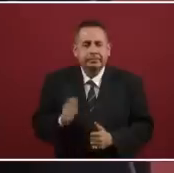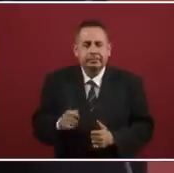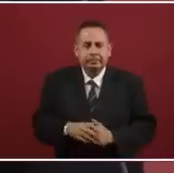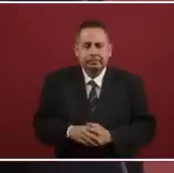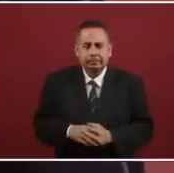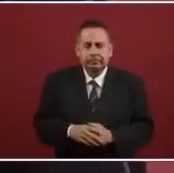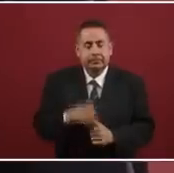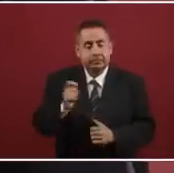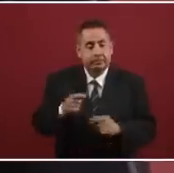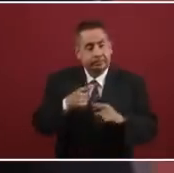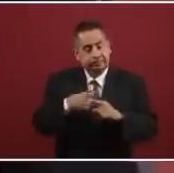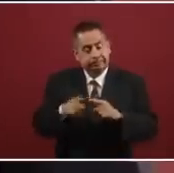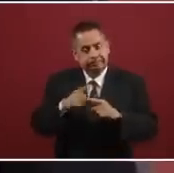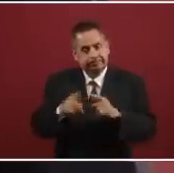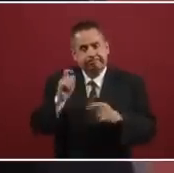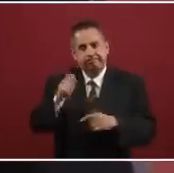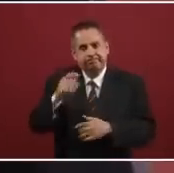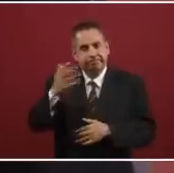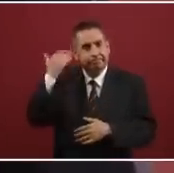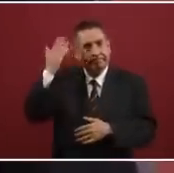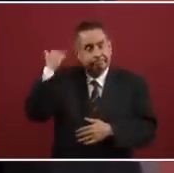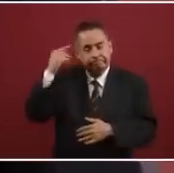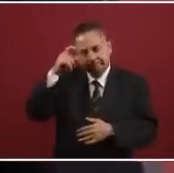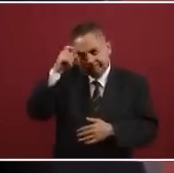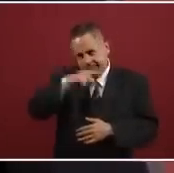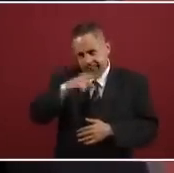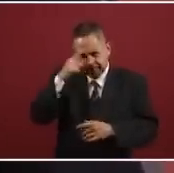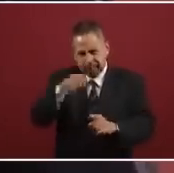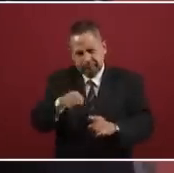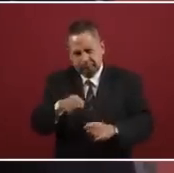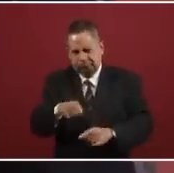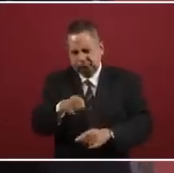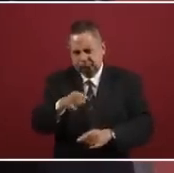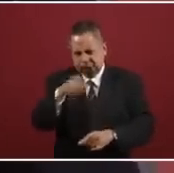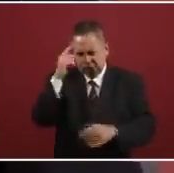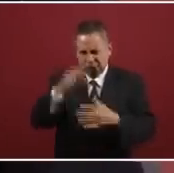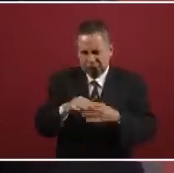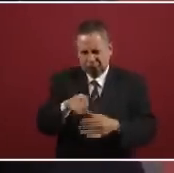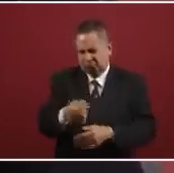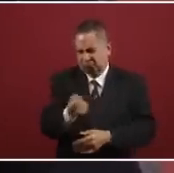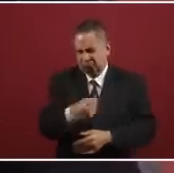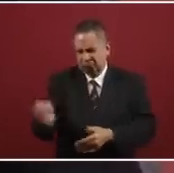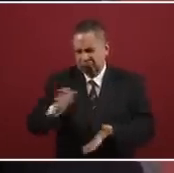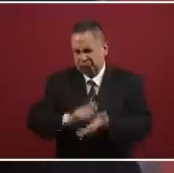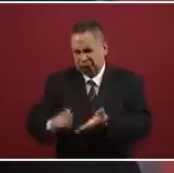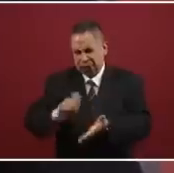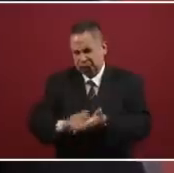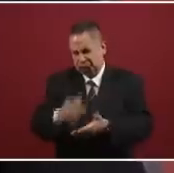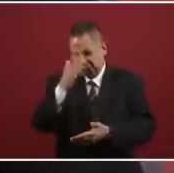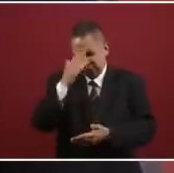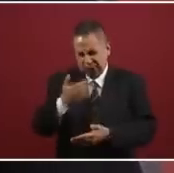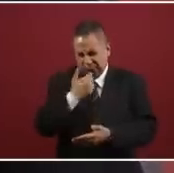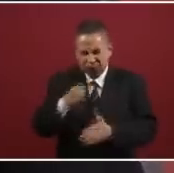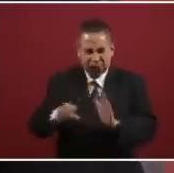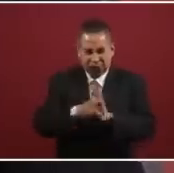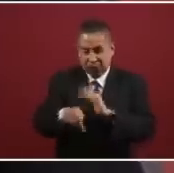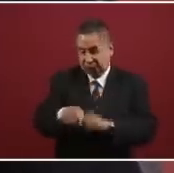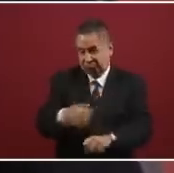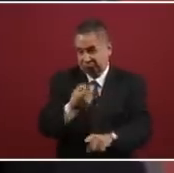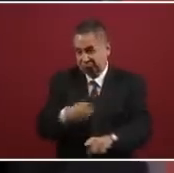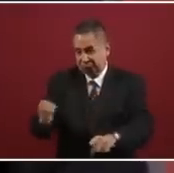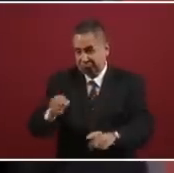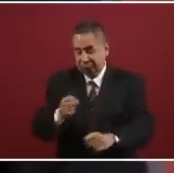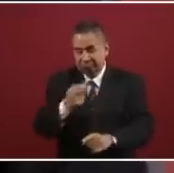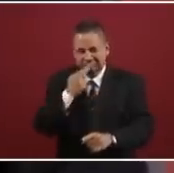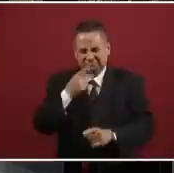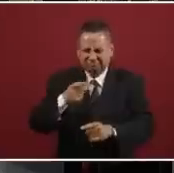lo difícil a veces, para él no, es un extraordinario escritor, periodista, una de las